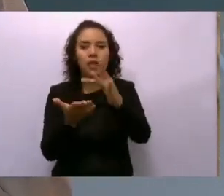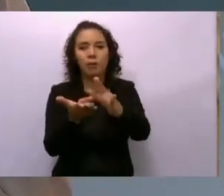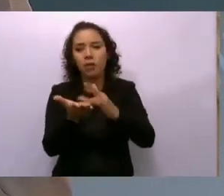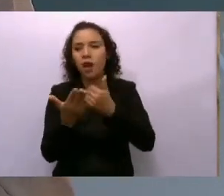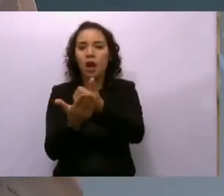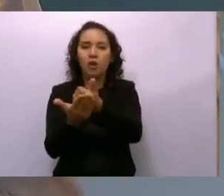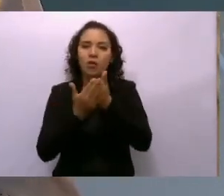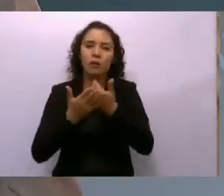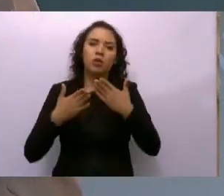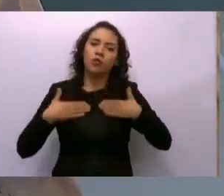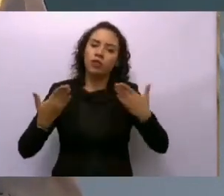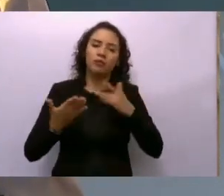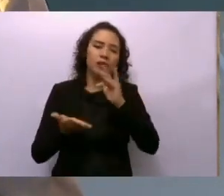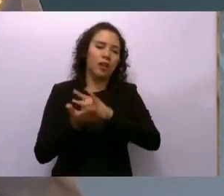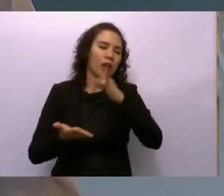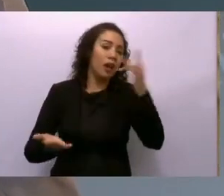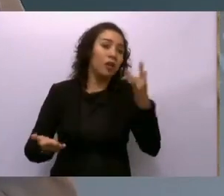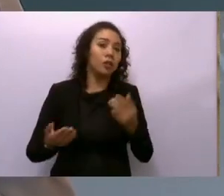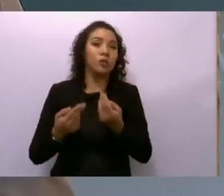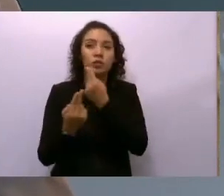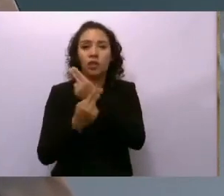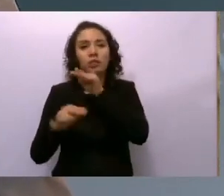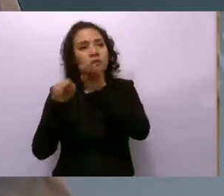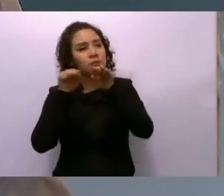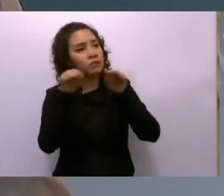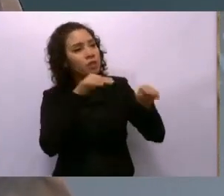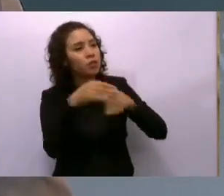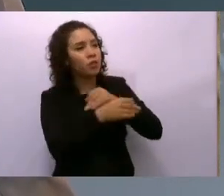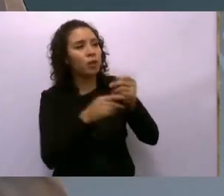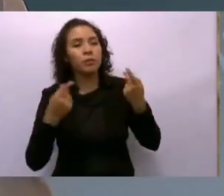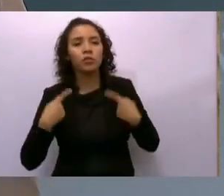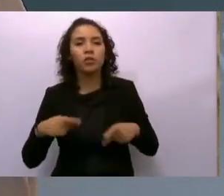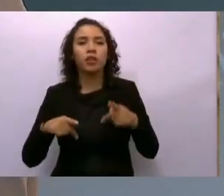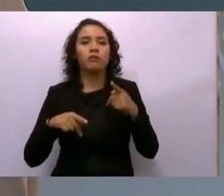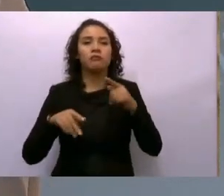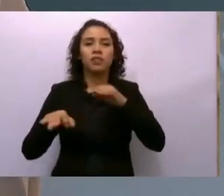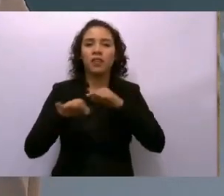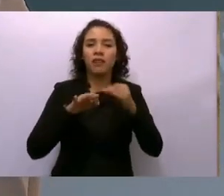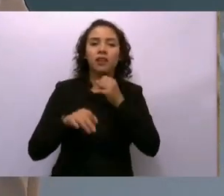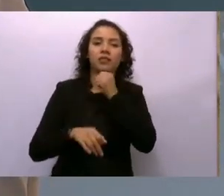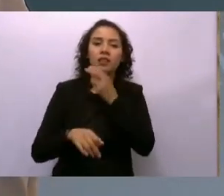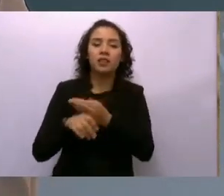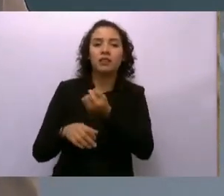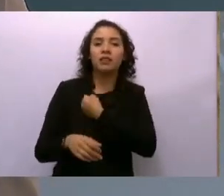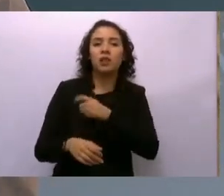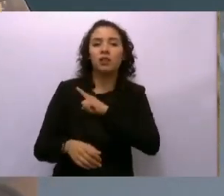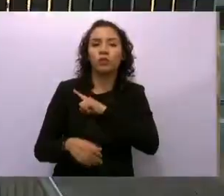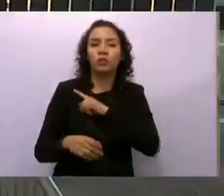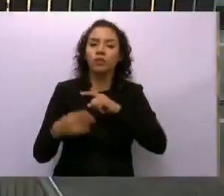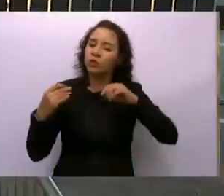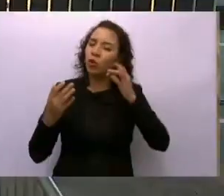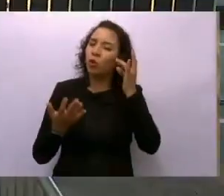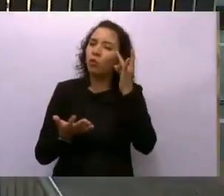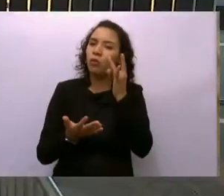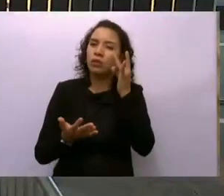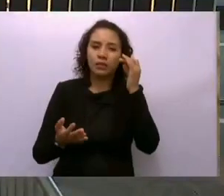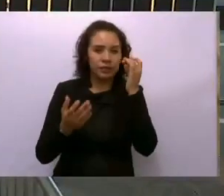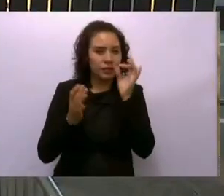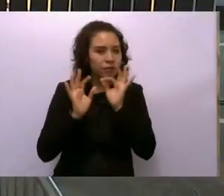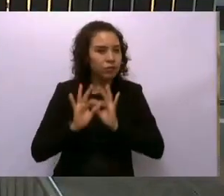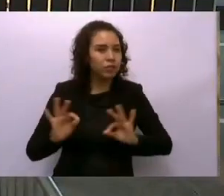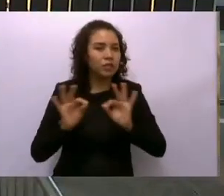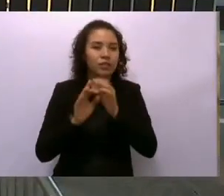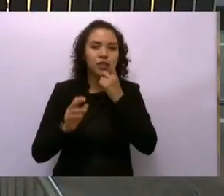confianza, decirle a todos los trabajadores de la salud de Tamaulipas que no solo se